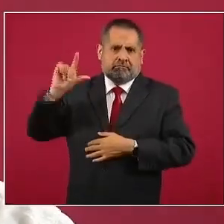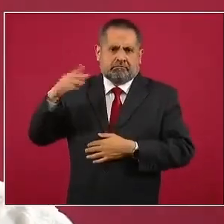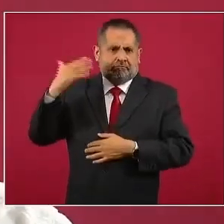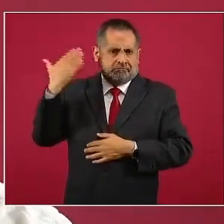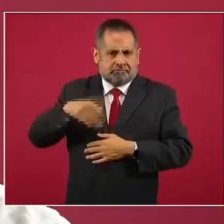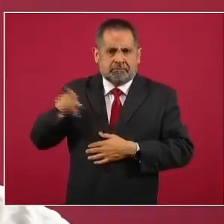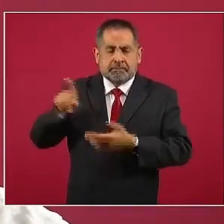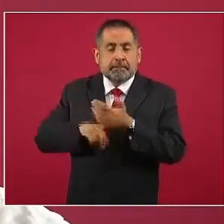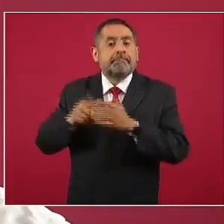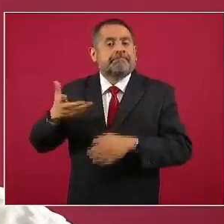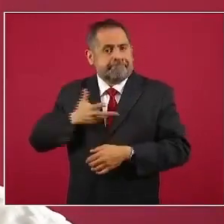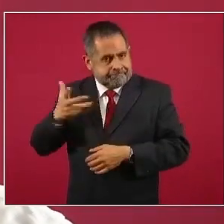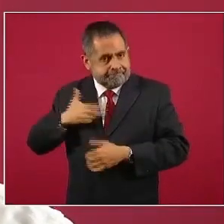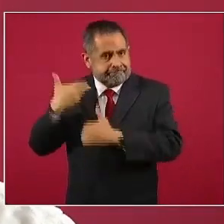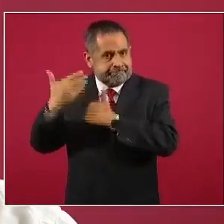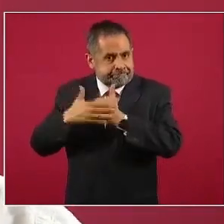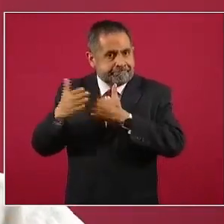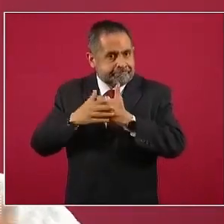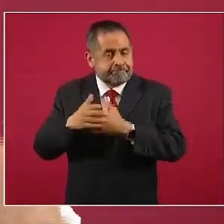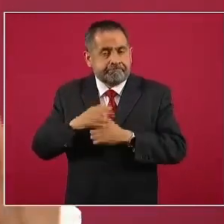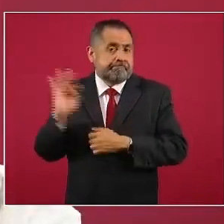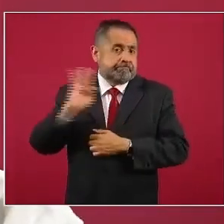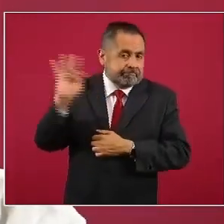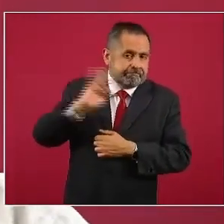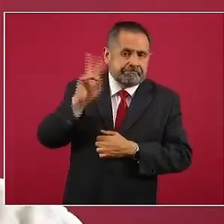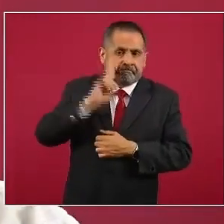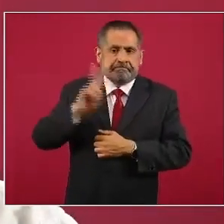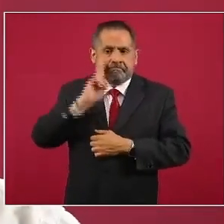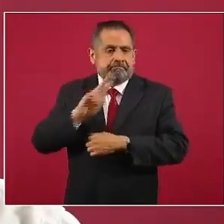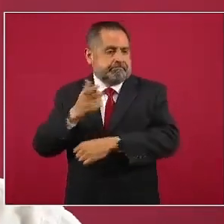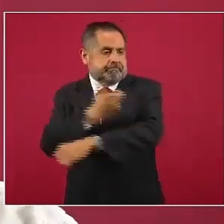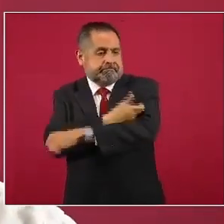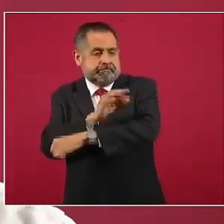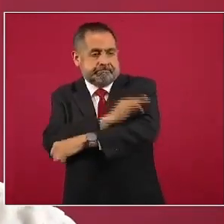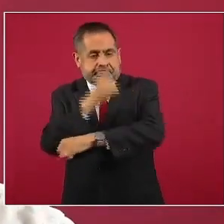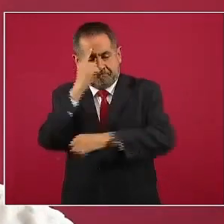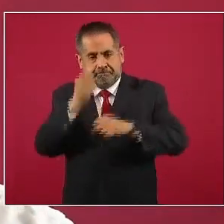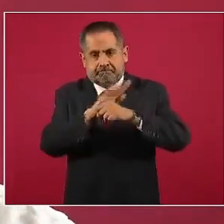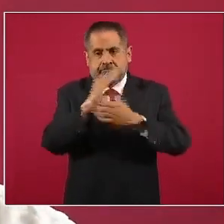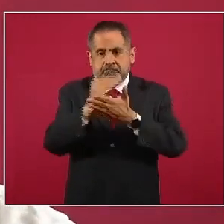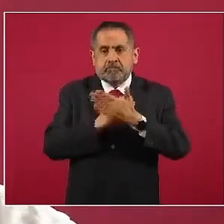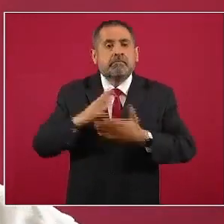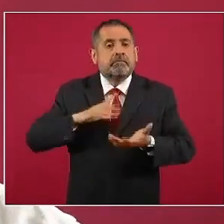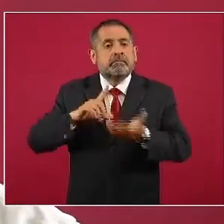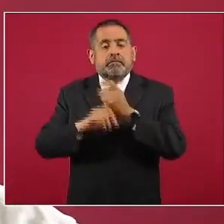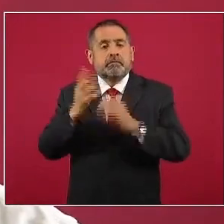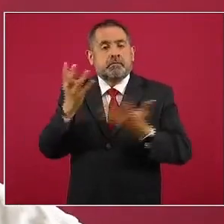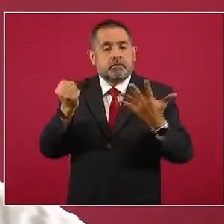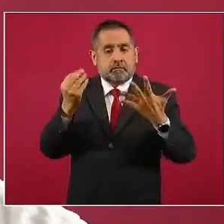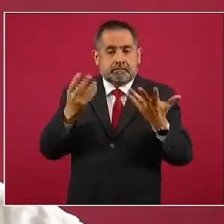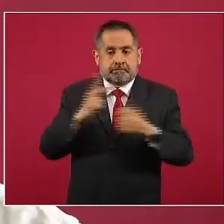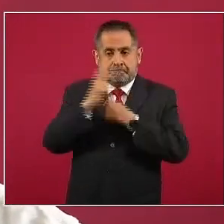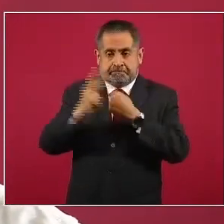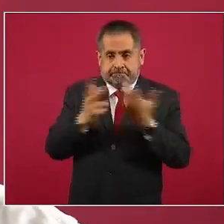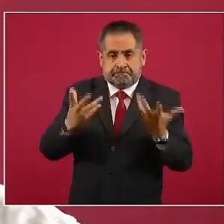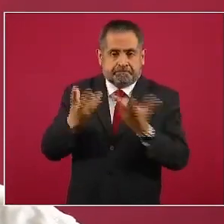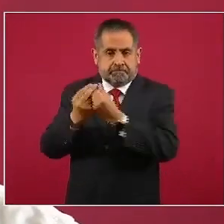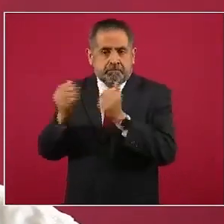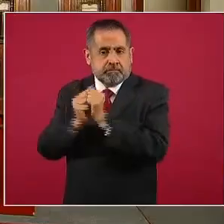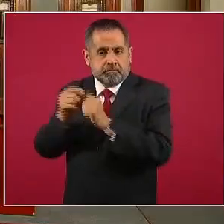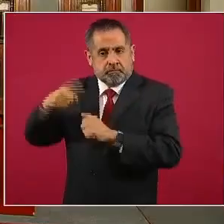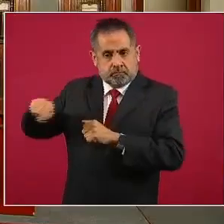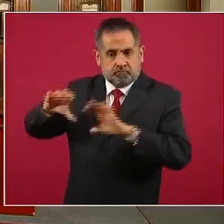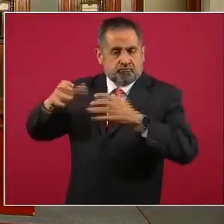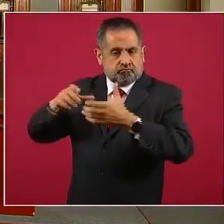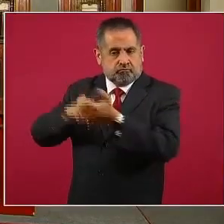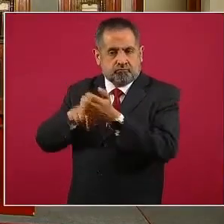tiene una vacuna candidata a COVID, que está también en fase avanzada. Hay 9 países que están participando en el ensayo clínico